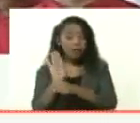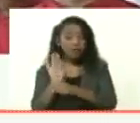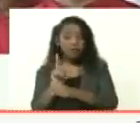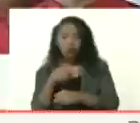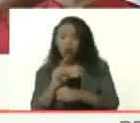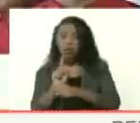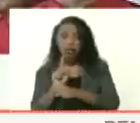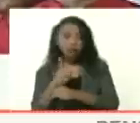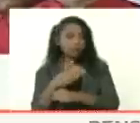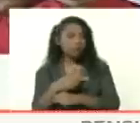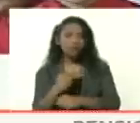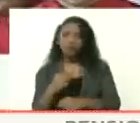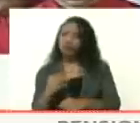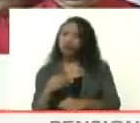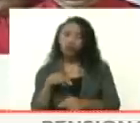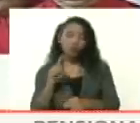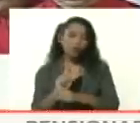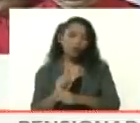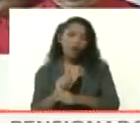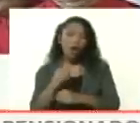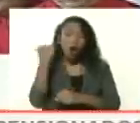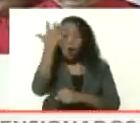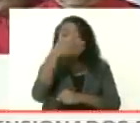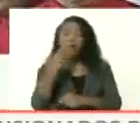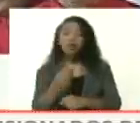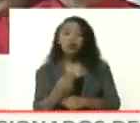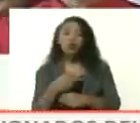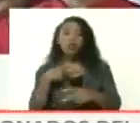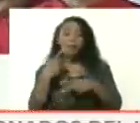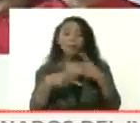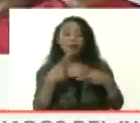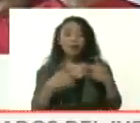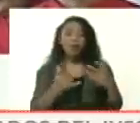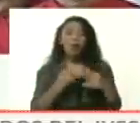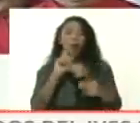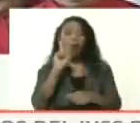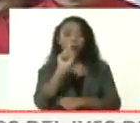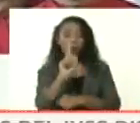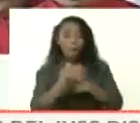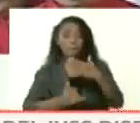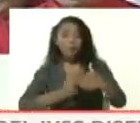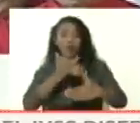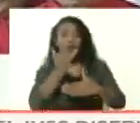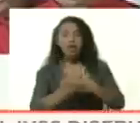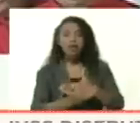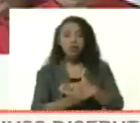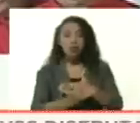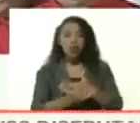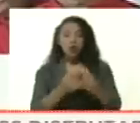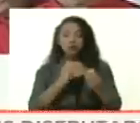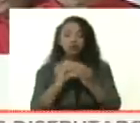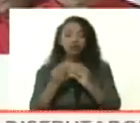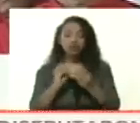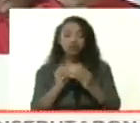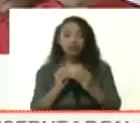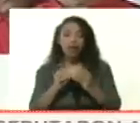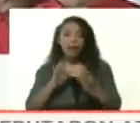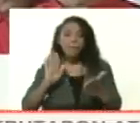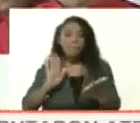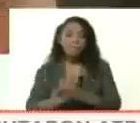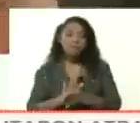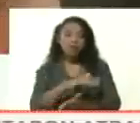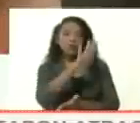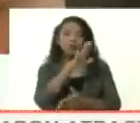No es la única. La juventud del partido tiene un proyecto que ya está arrancando, que es un